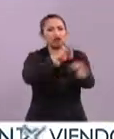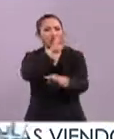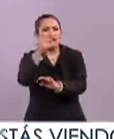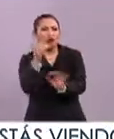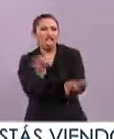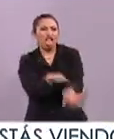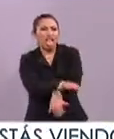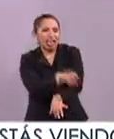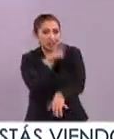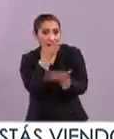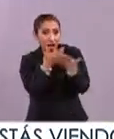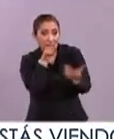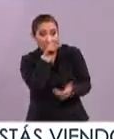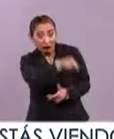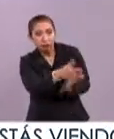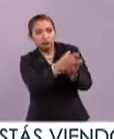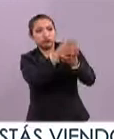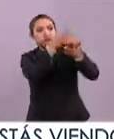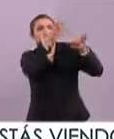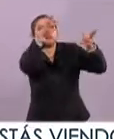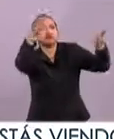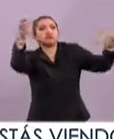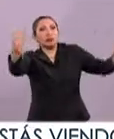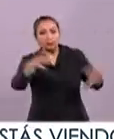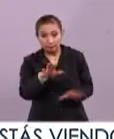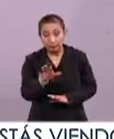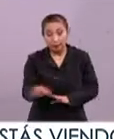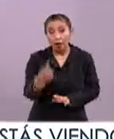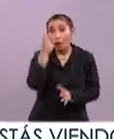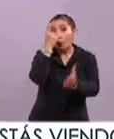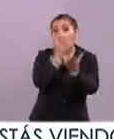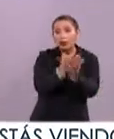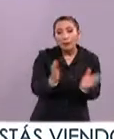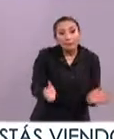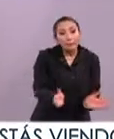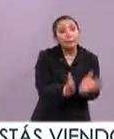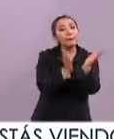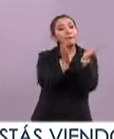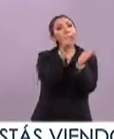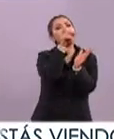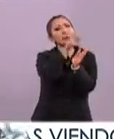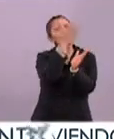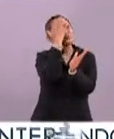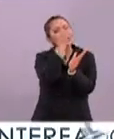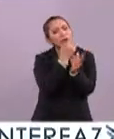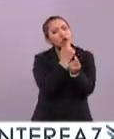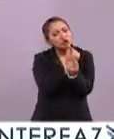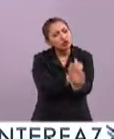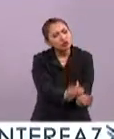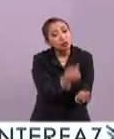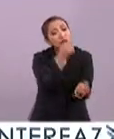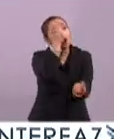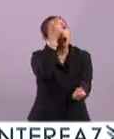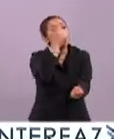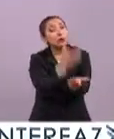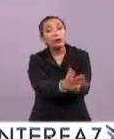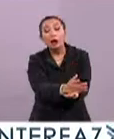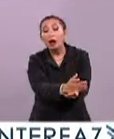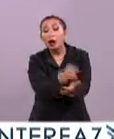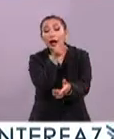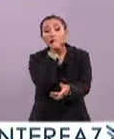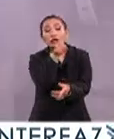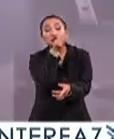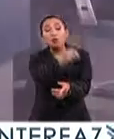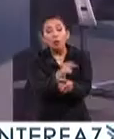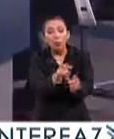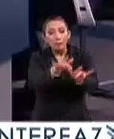corriente, ¿no? Que la corriente hoy es una ola gigantesca. Entonces, la única forma de incentivarlos es que sepan desde chicos que la única forma de